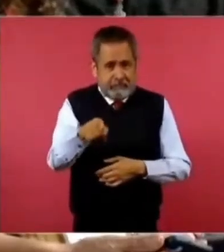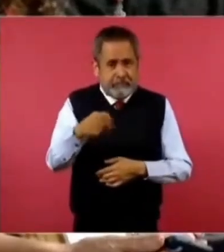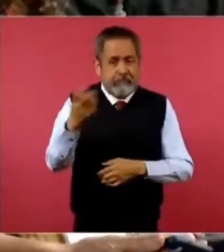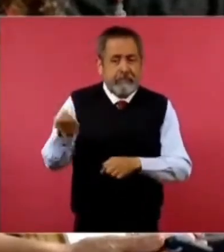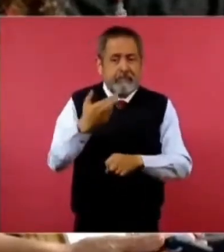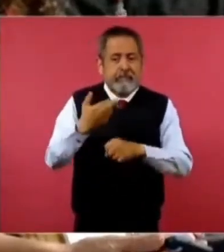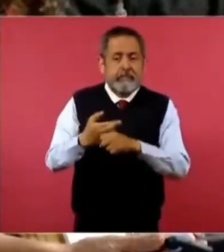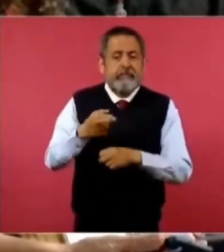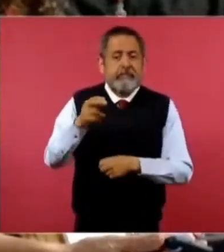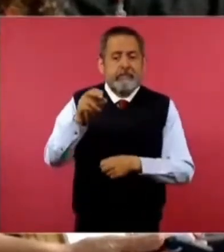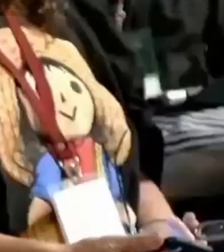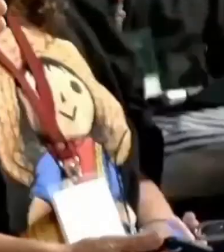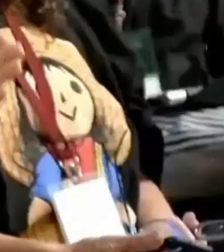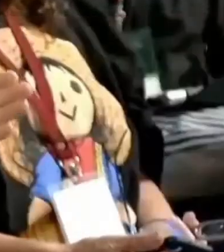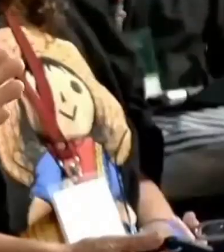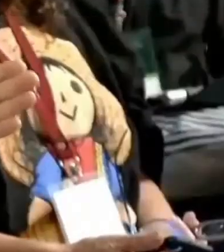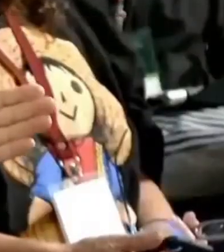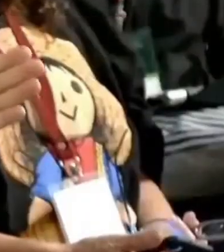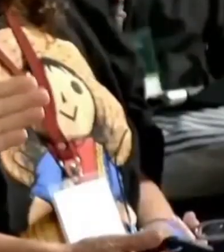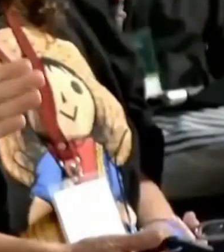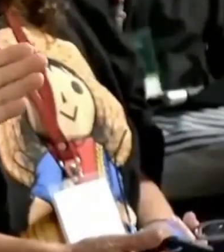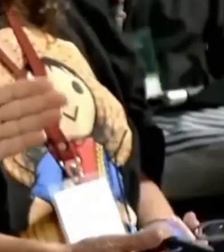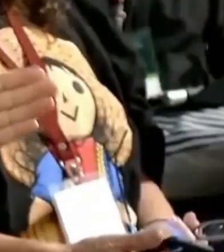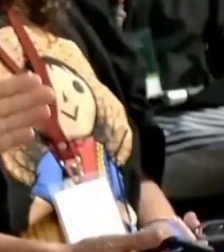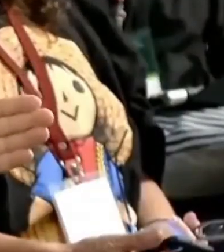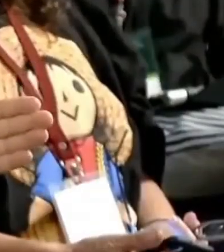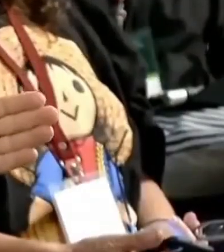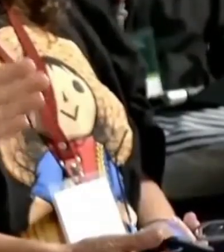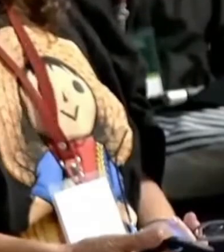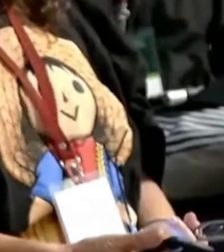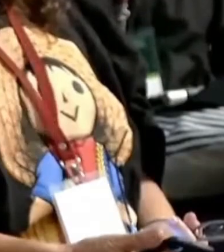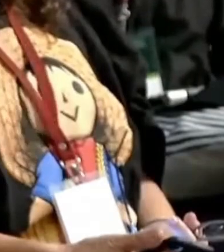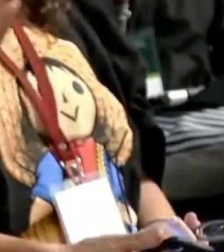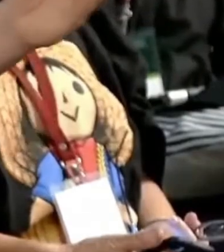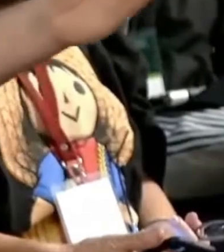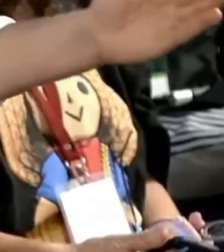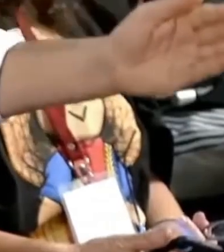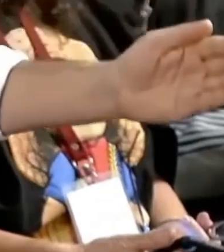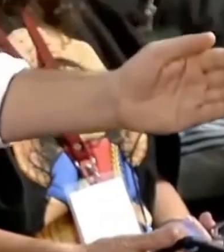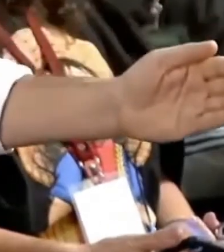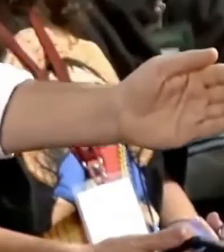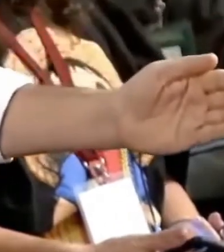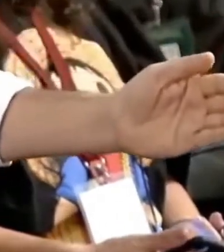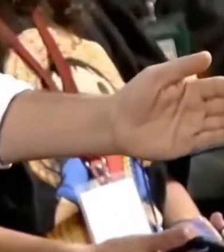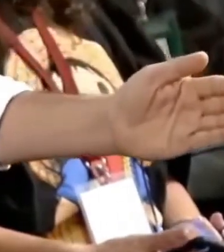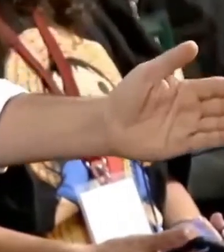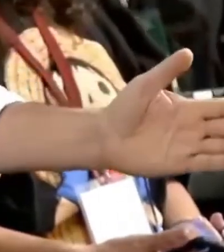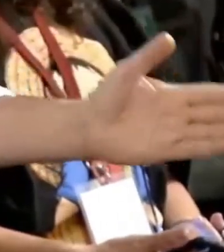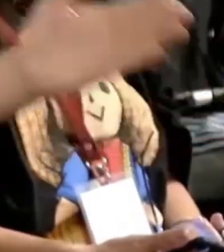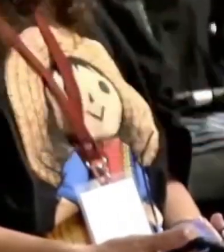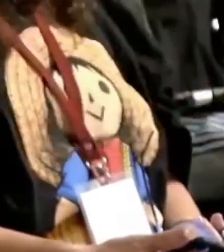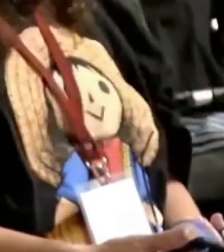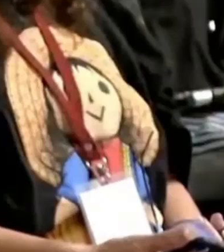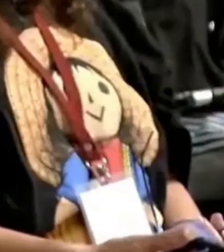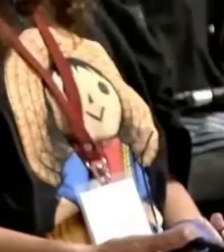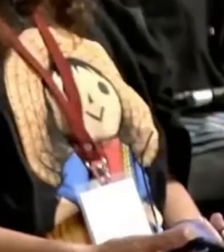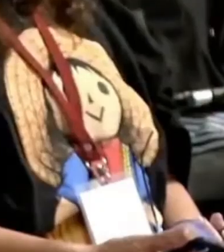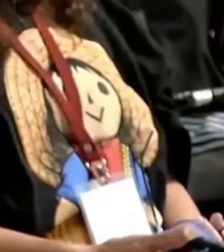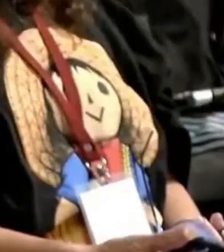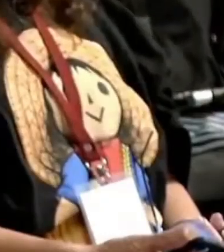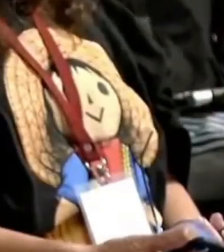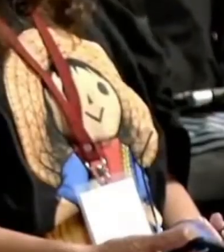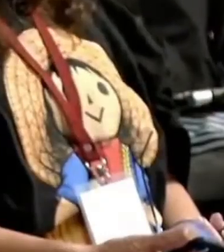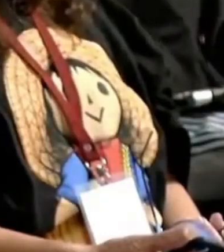de la Defensa Nacional finalmente dijo, sí, lo que se había negado en el sexenio de Peña Nieto, Sí. en